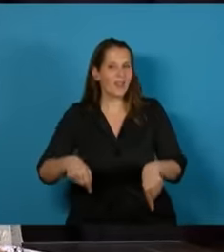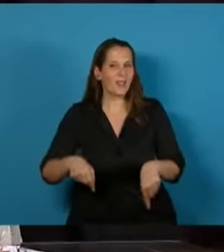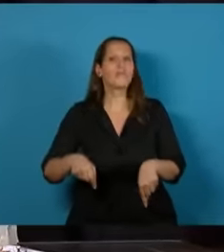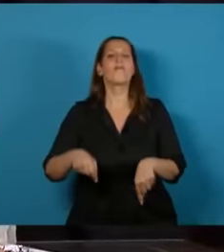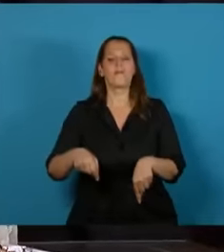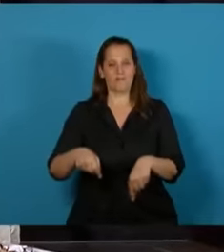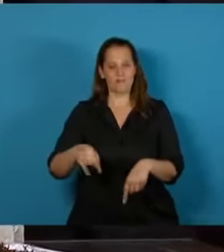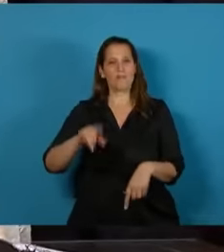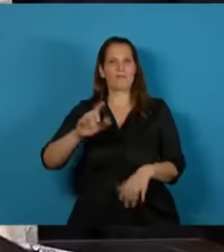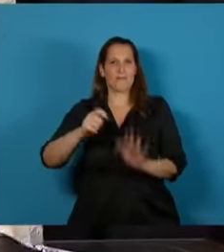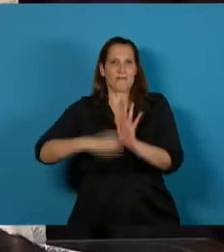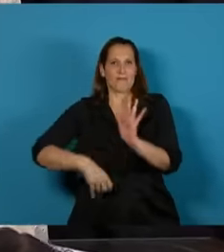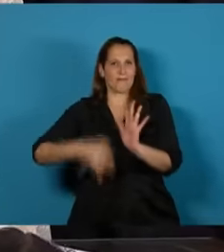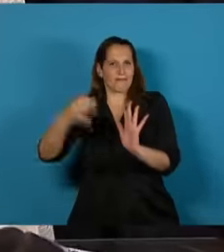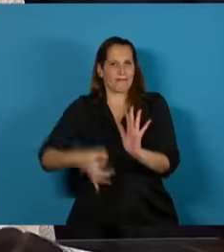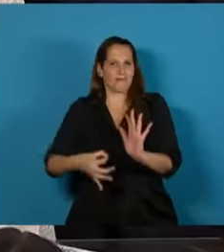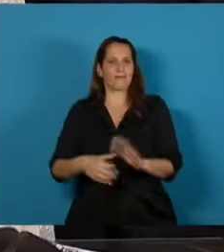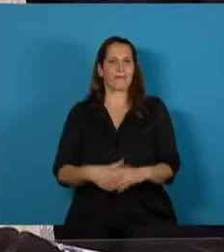correspondiente.